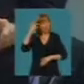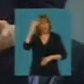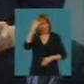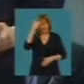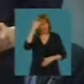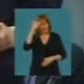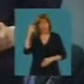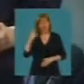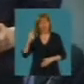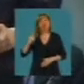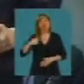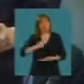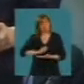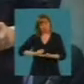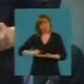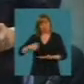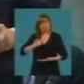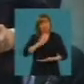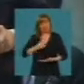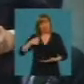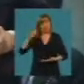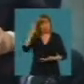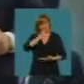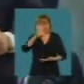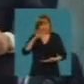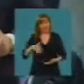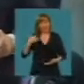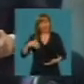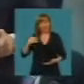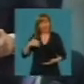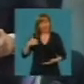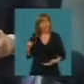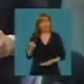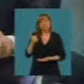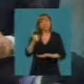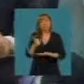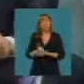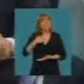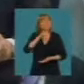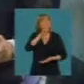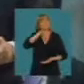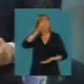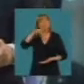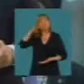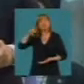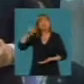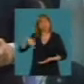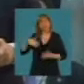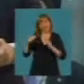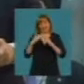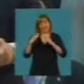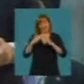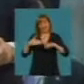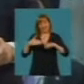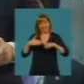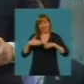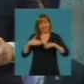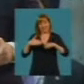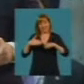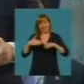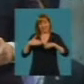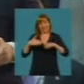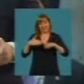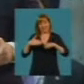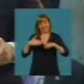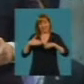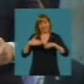minutos, yo, el escribano general del Gobierno de la Nación, constituido en el Museo del Bicentenario de la Casa de Gobierno, donde se encuentra la